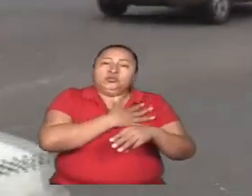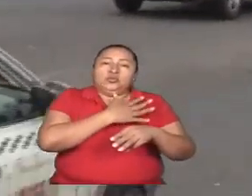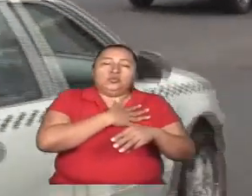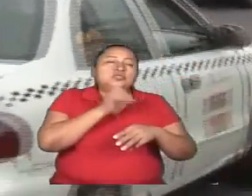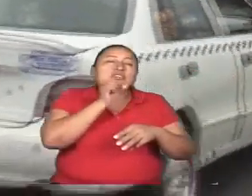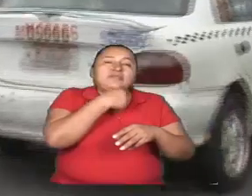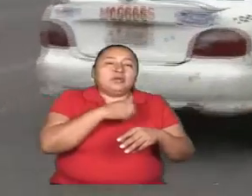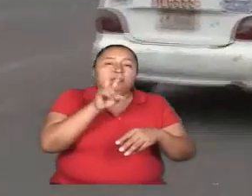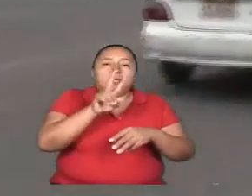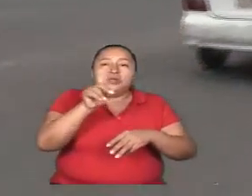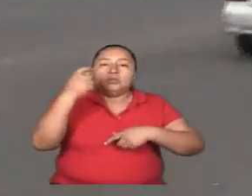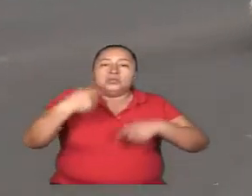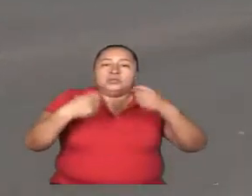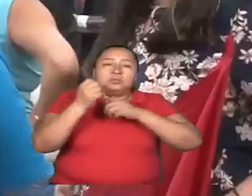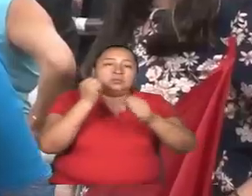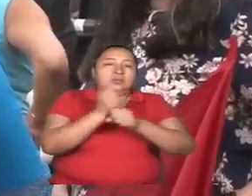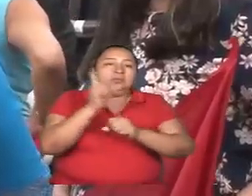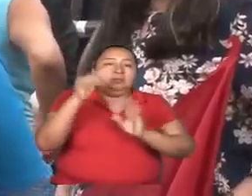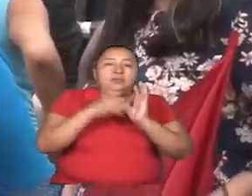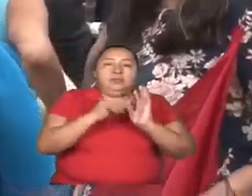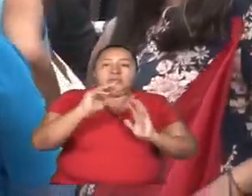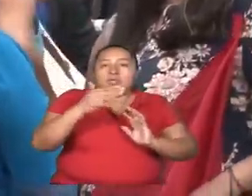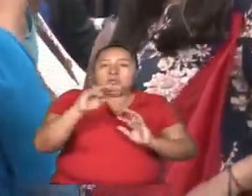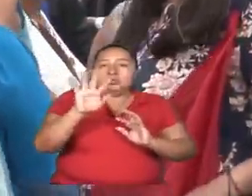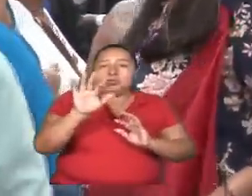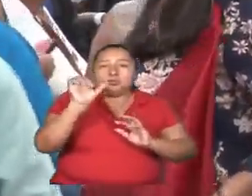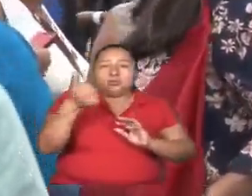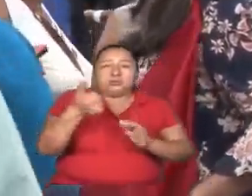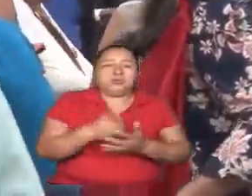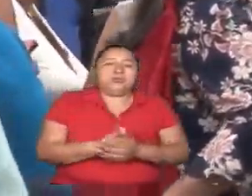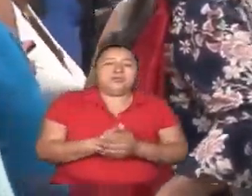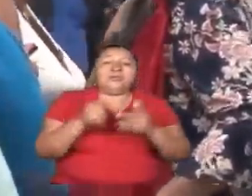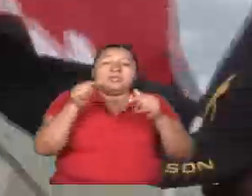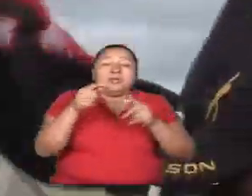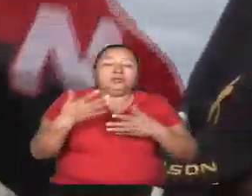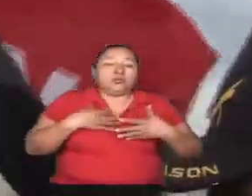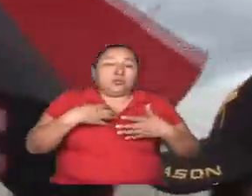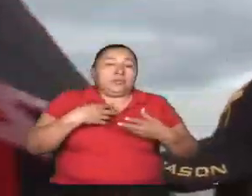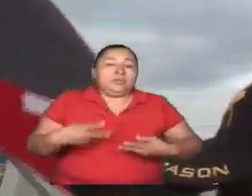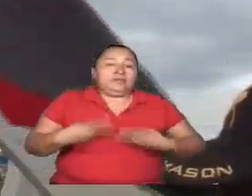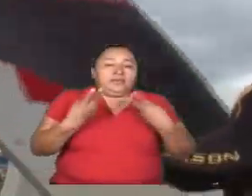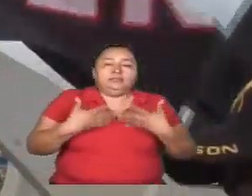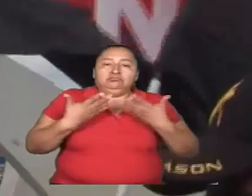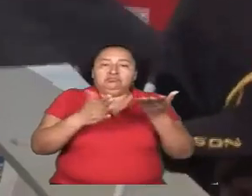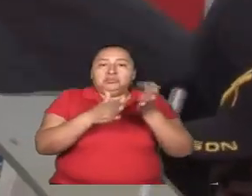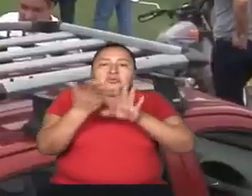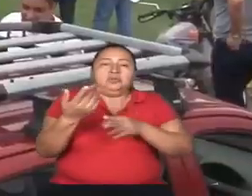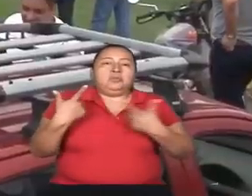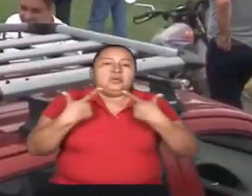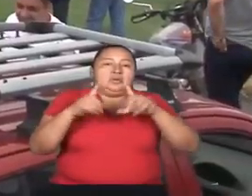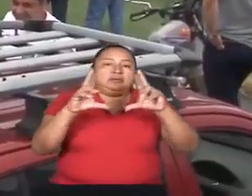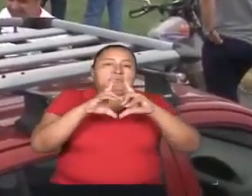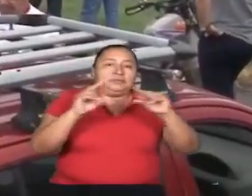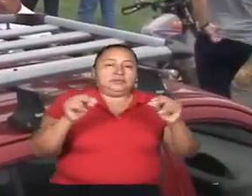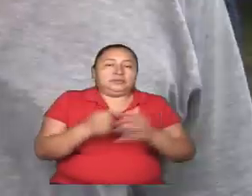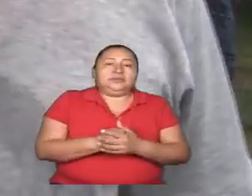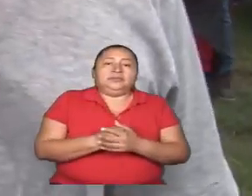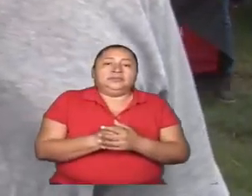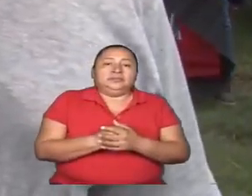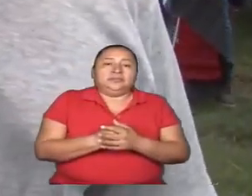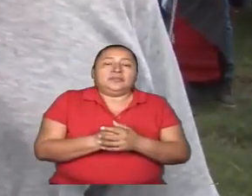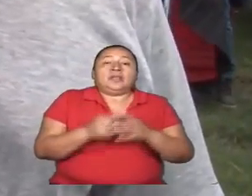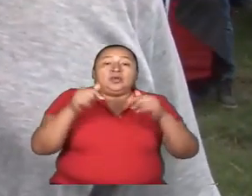un 21 de septiembre de 1956, quien ofrendó su vida por la libertad de Nicaragua. El